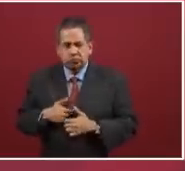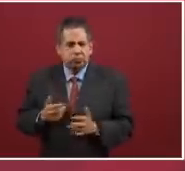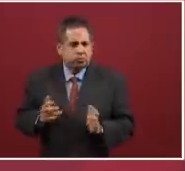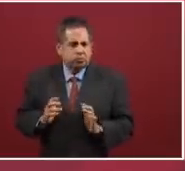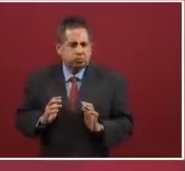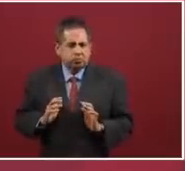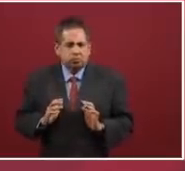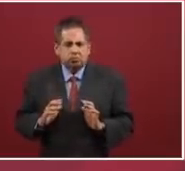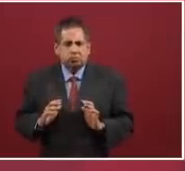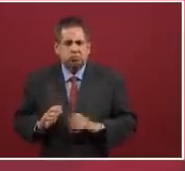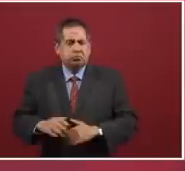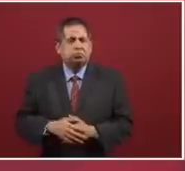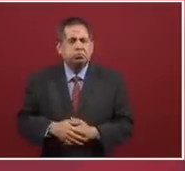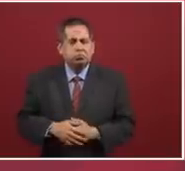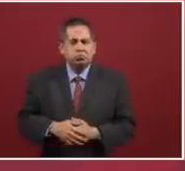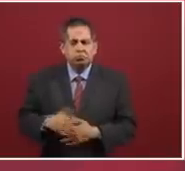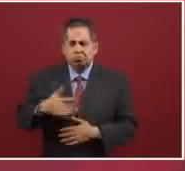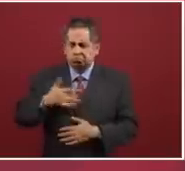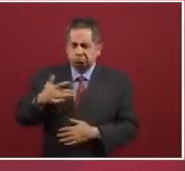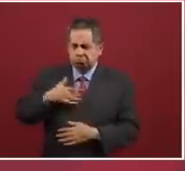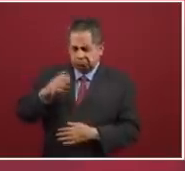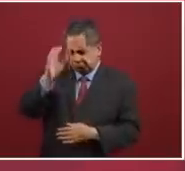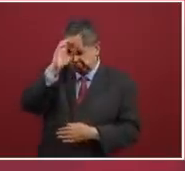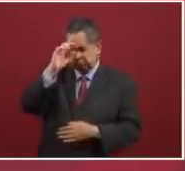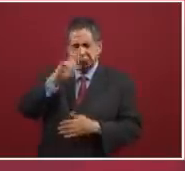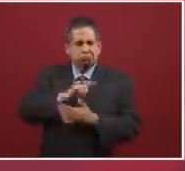problema de conciencia